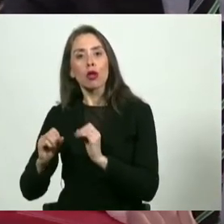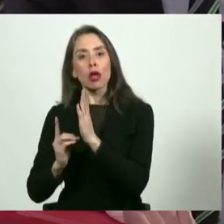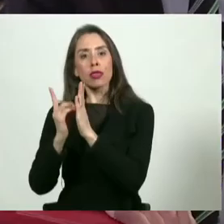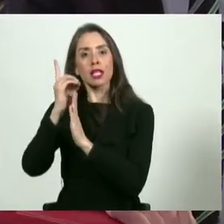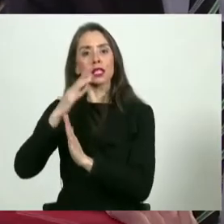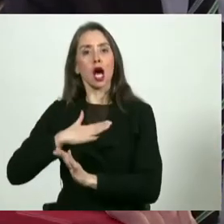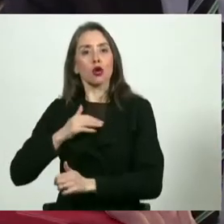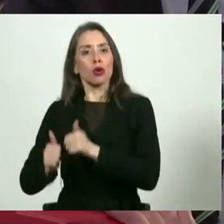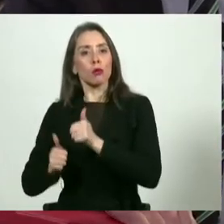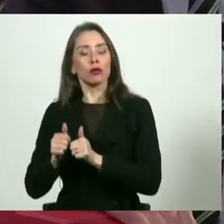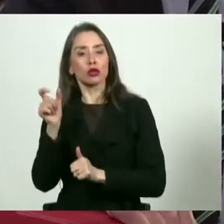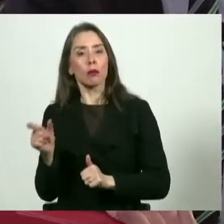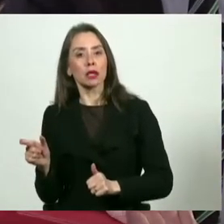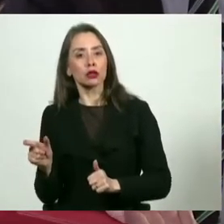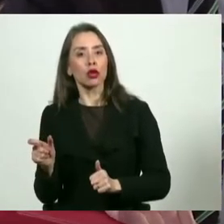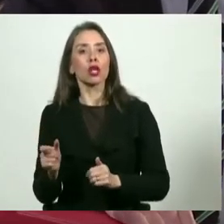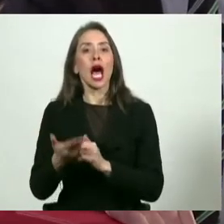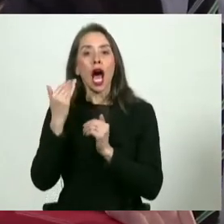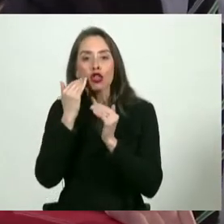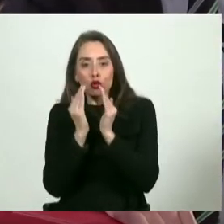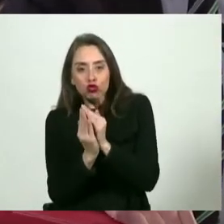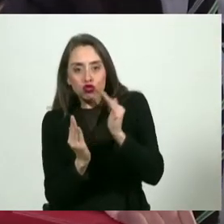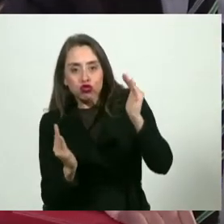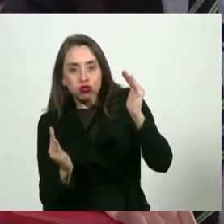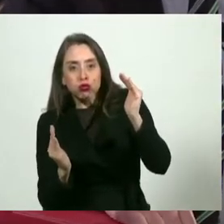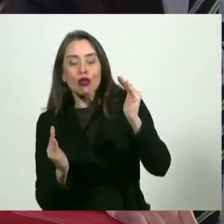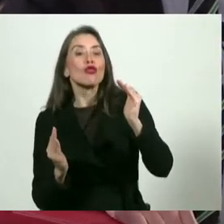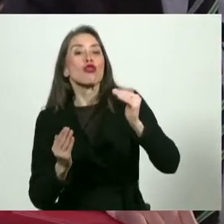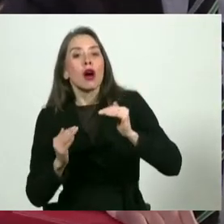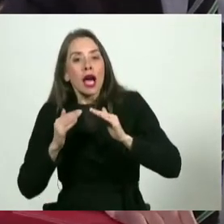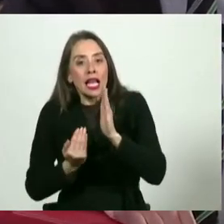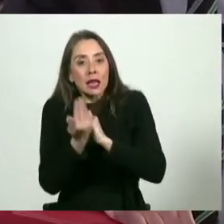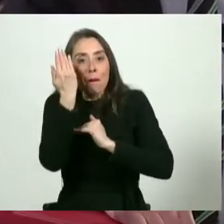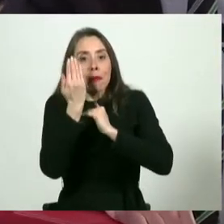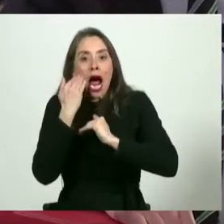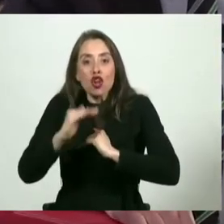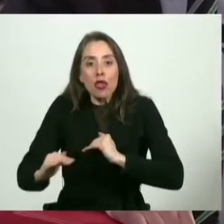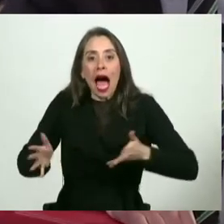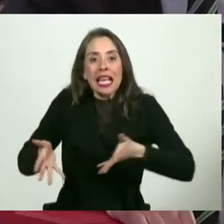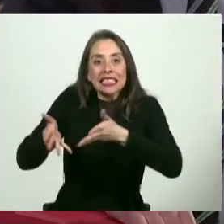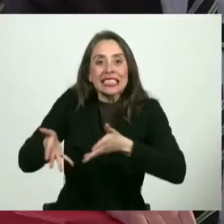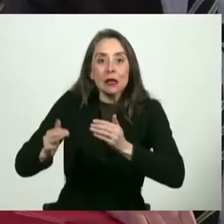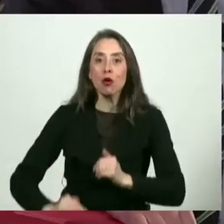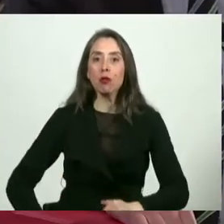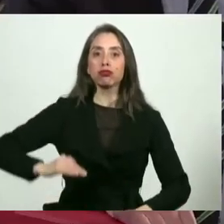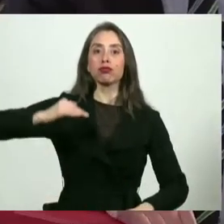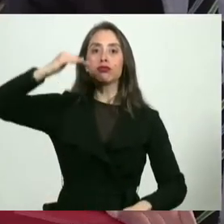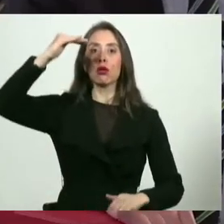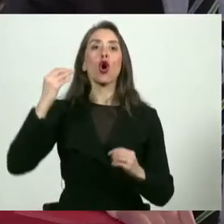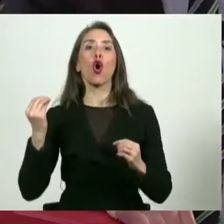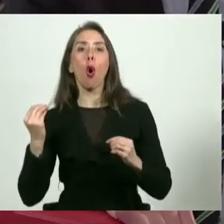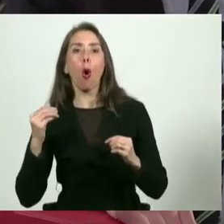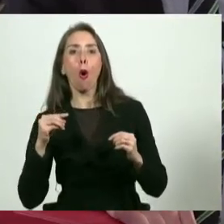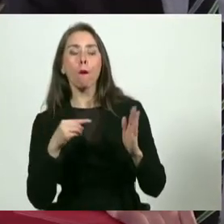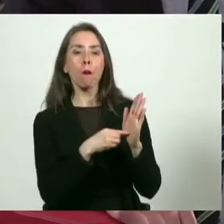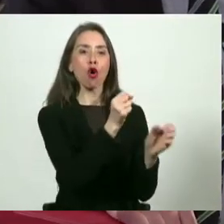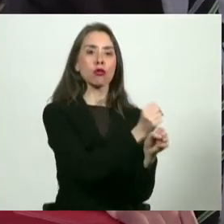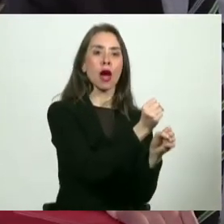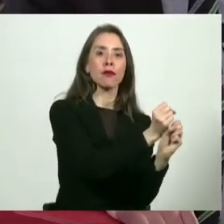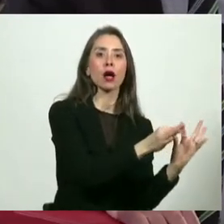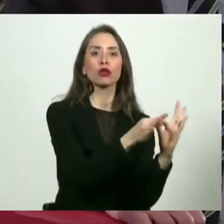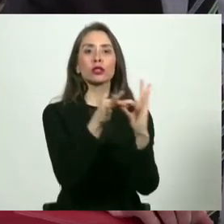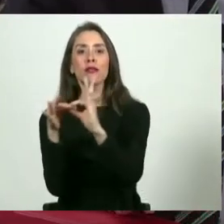profesional de las personas? De los estímulos precoces que deberían tener para salir adelante. ¿Cómo se vincula esto con el tema educacional? Eso es lo que hemos